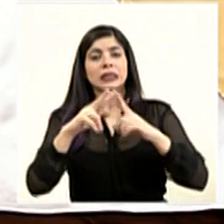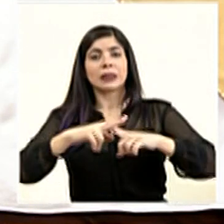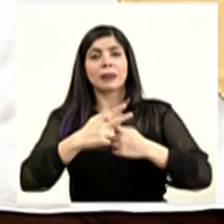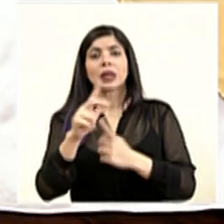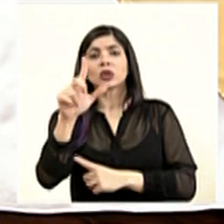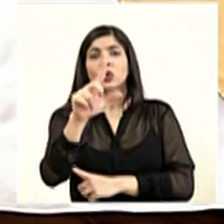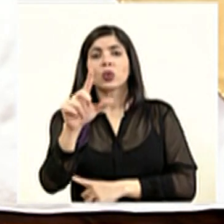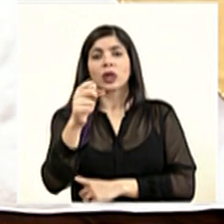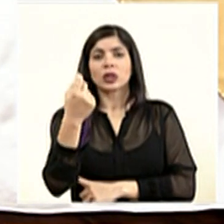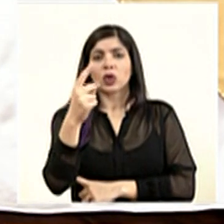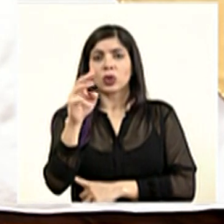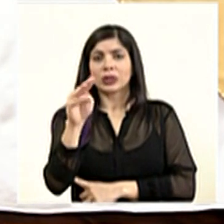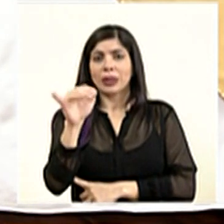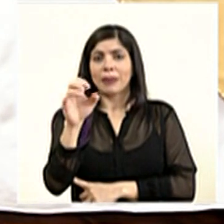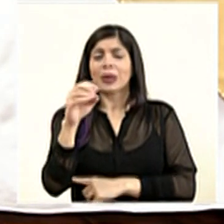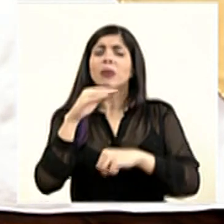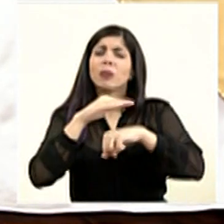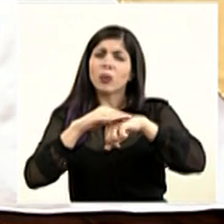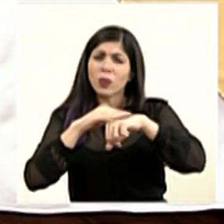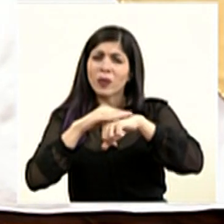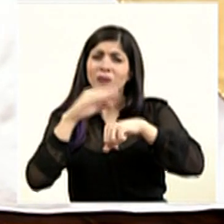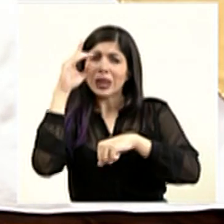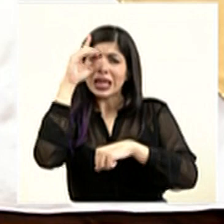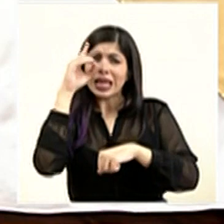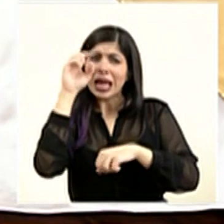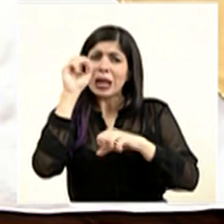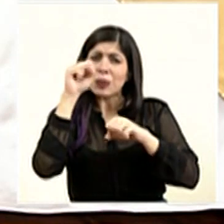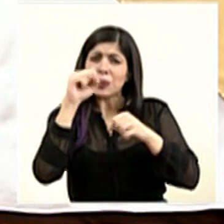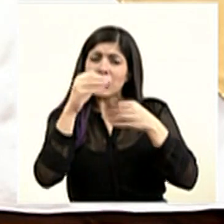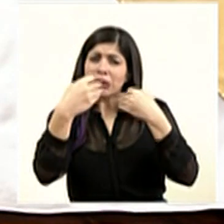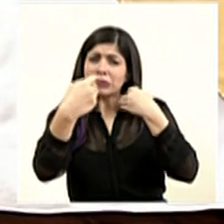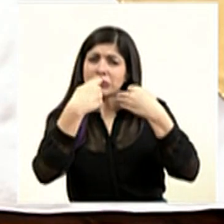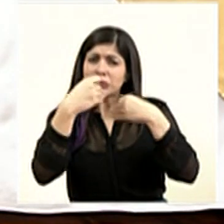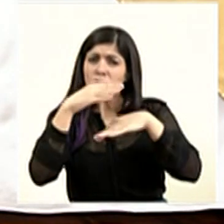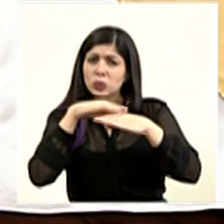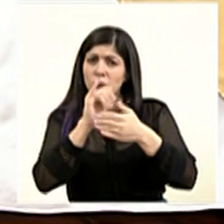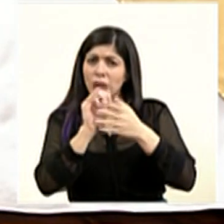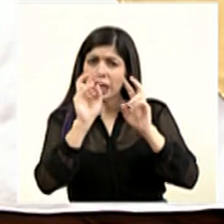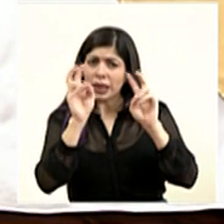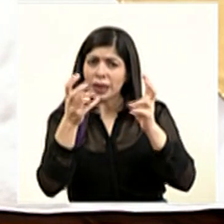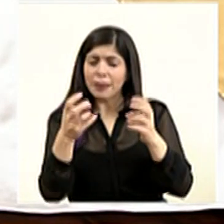lunes 11 de mayo. Por favor, don Daniel, ¿nos puede hacer un comentario sobre este tema?